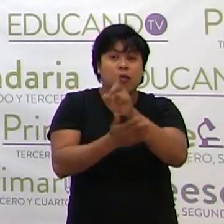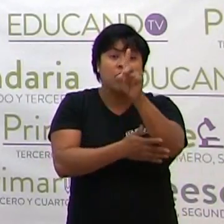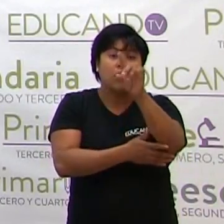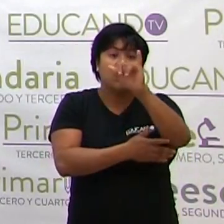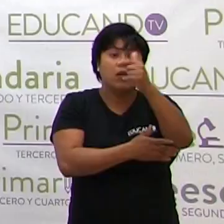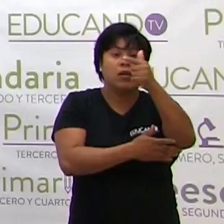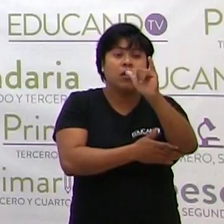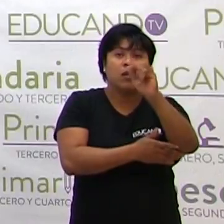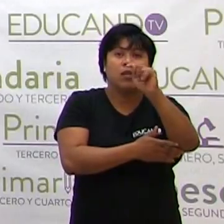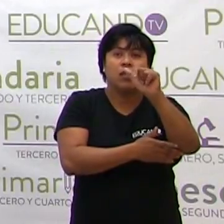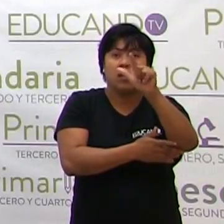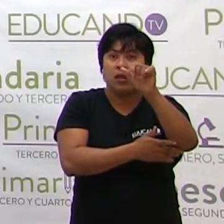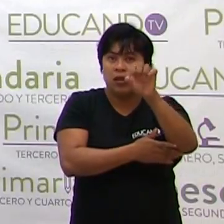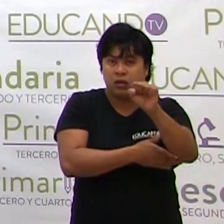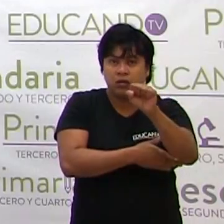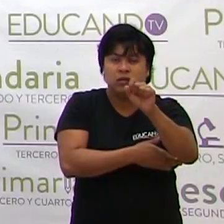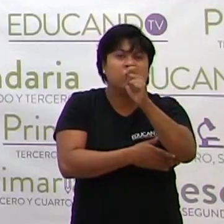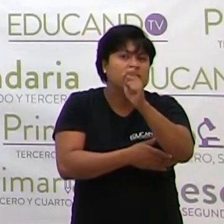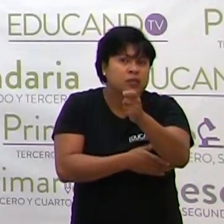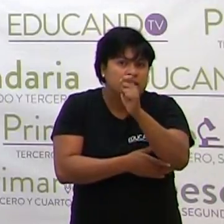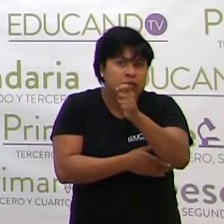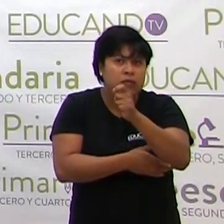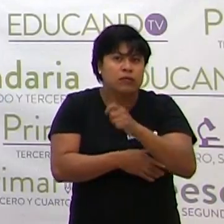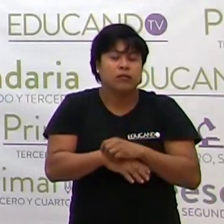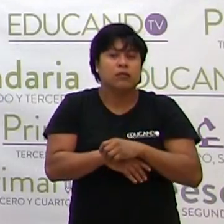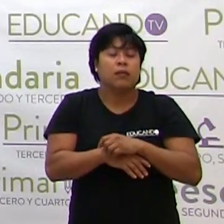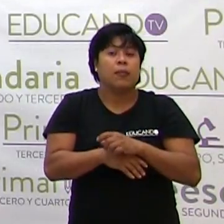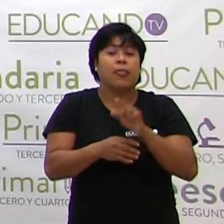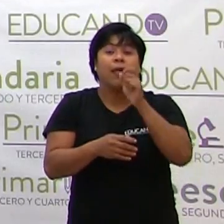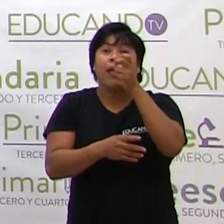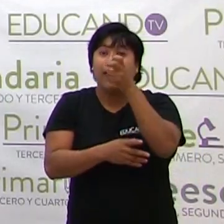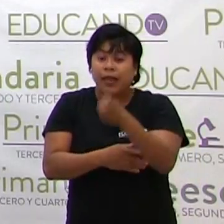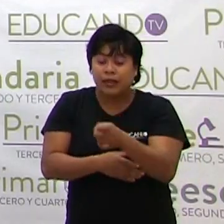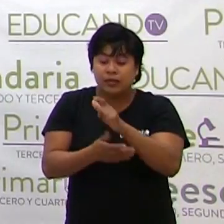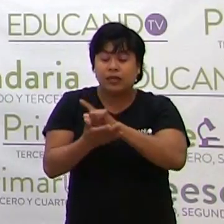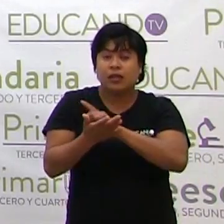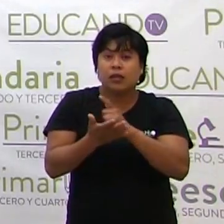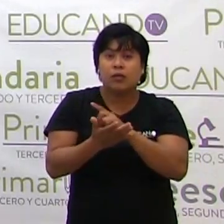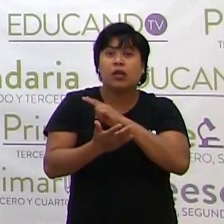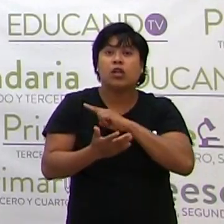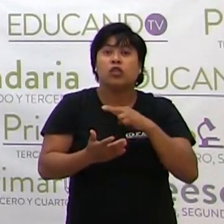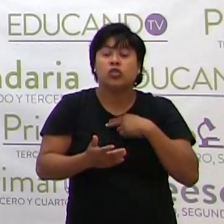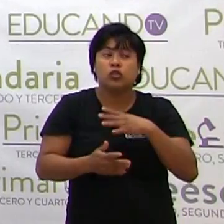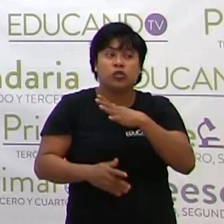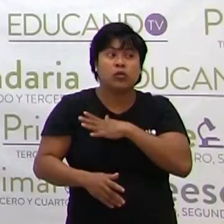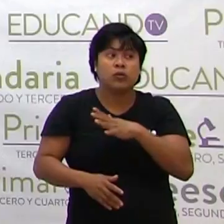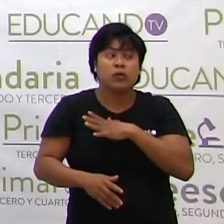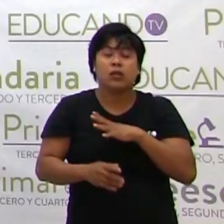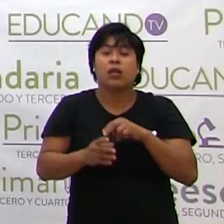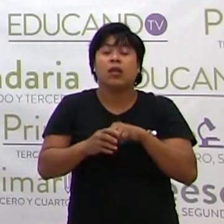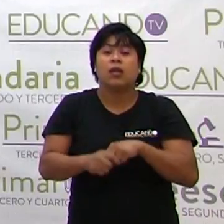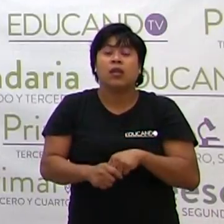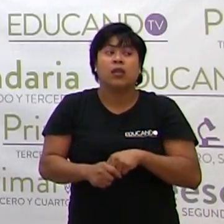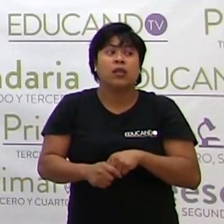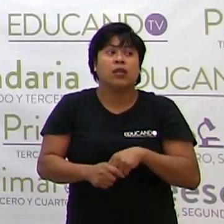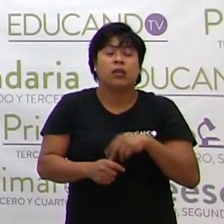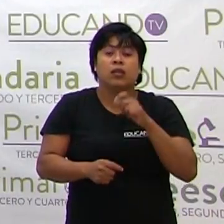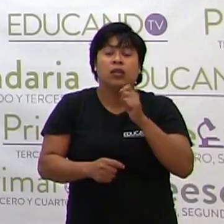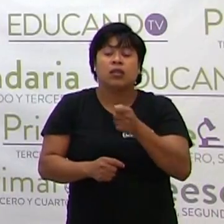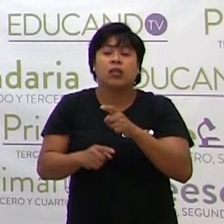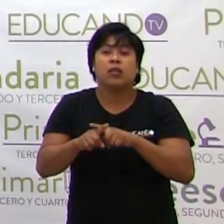Digitales. Los libros digitales son aquellos libros que los vamos a encontrar en